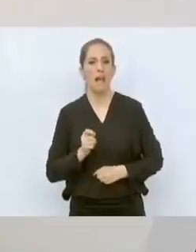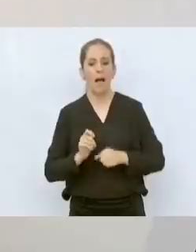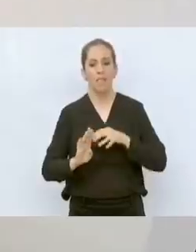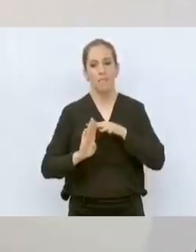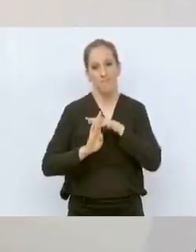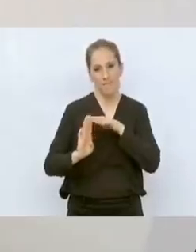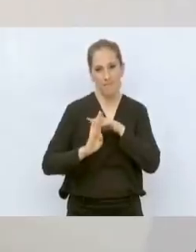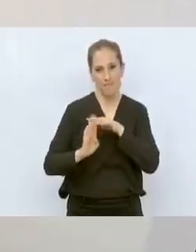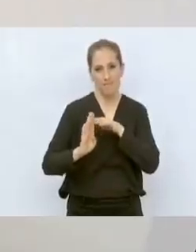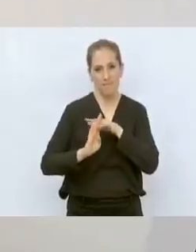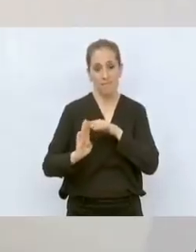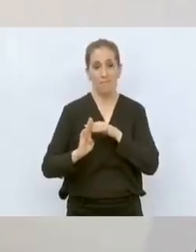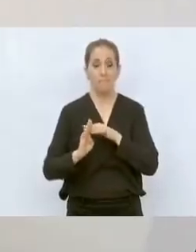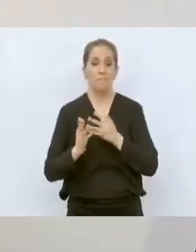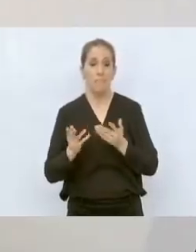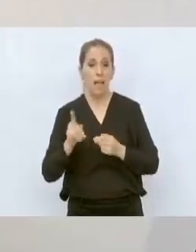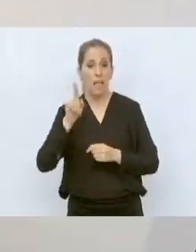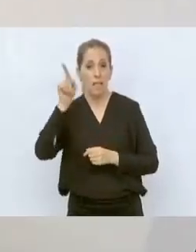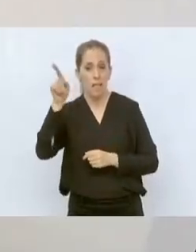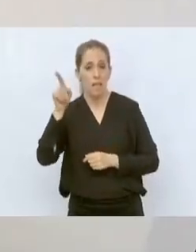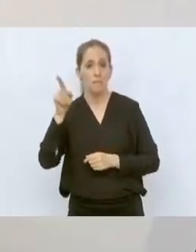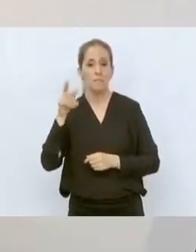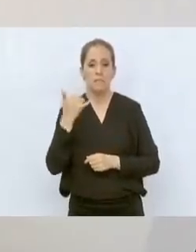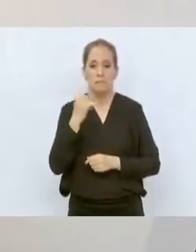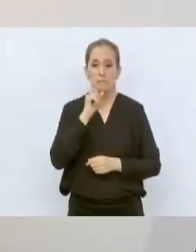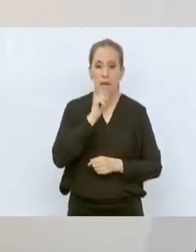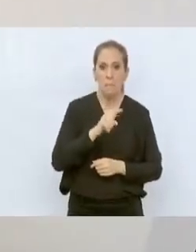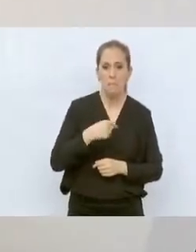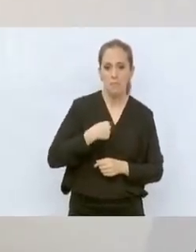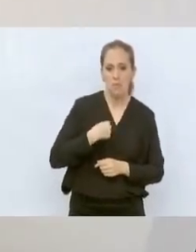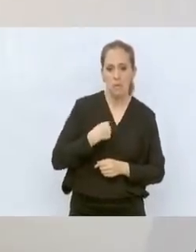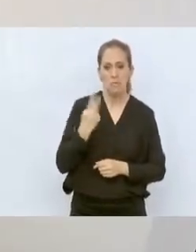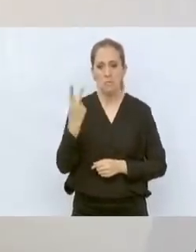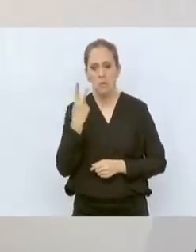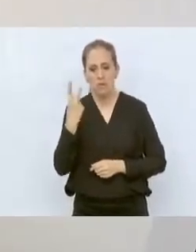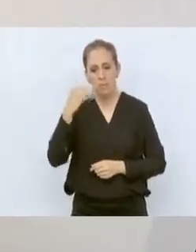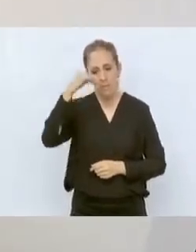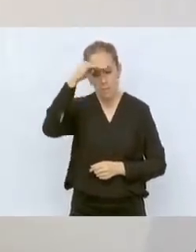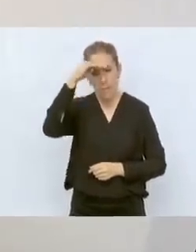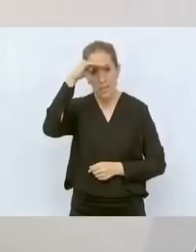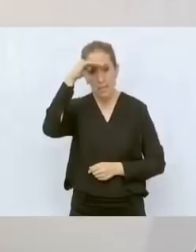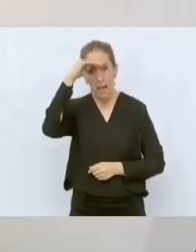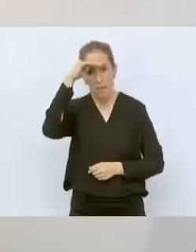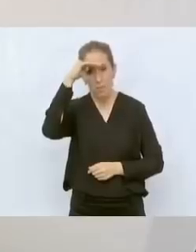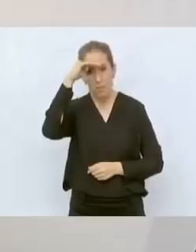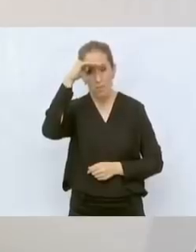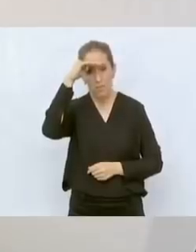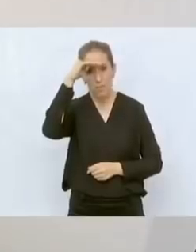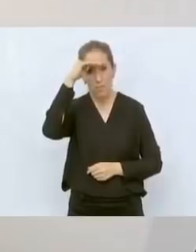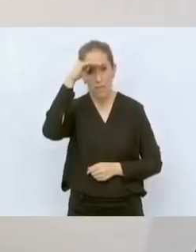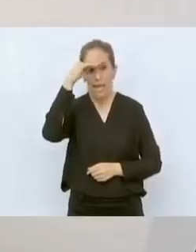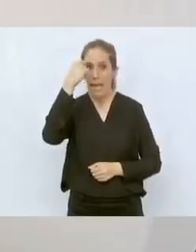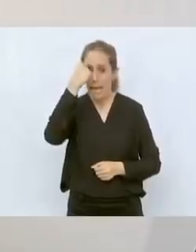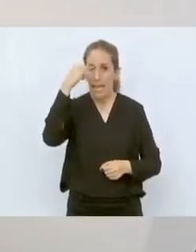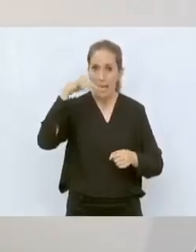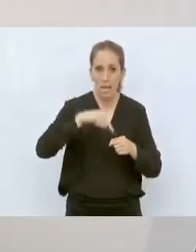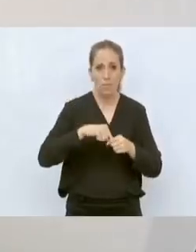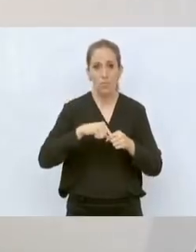dos creemos de que deben atenderse las causas